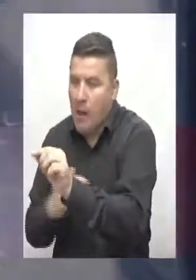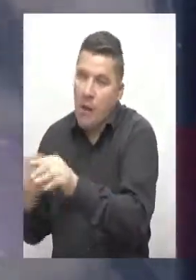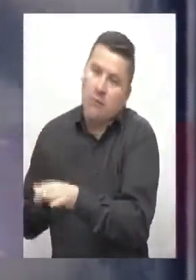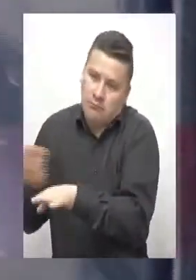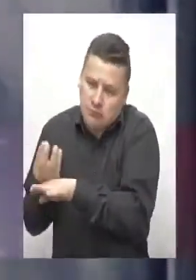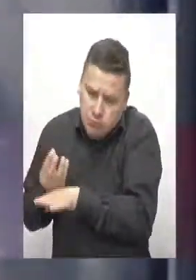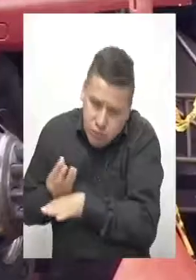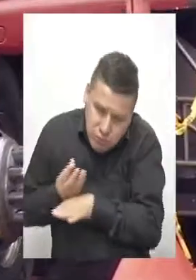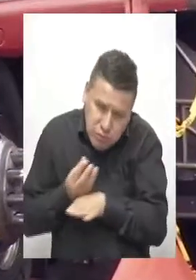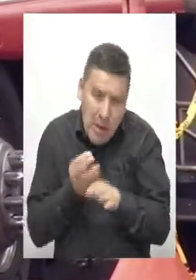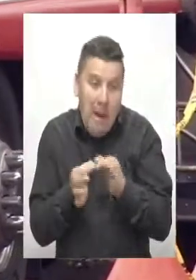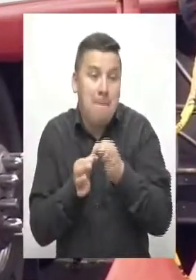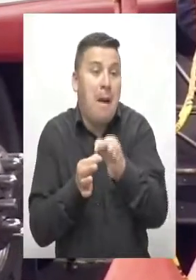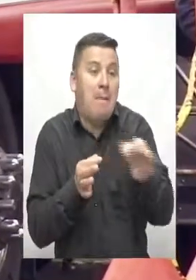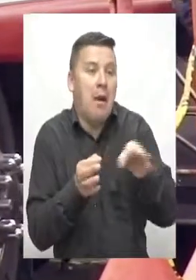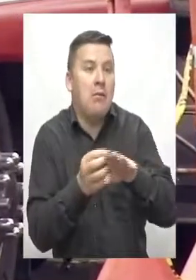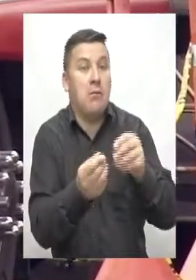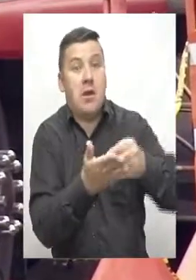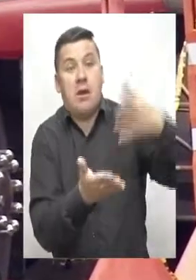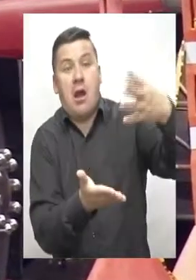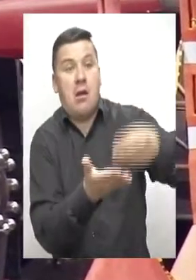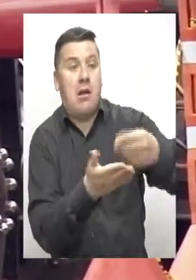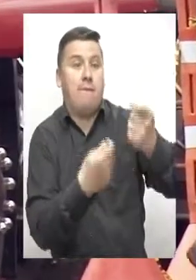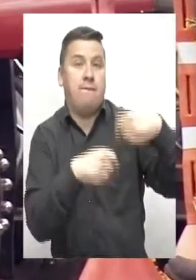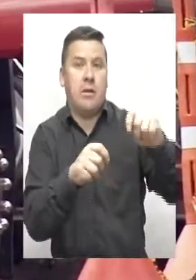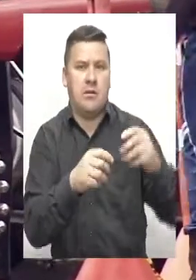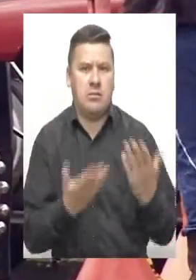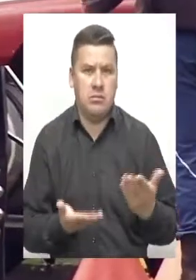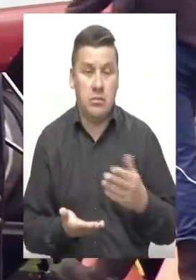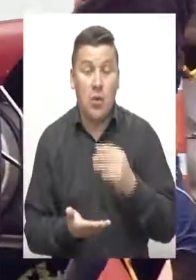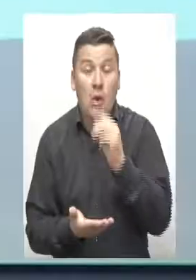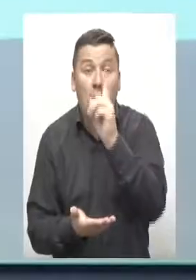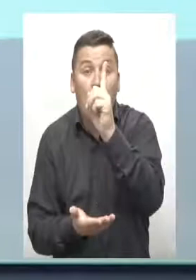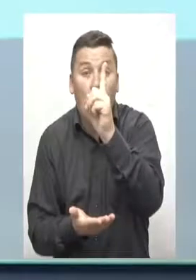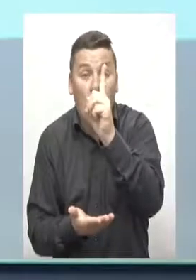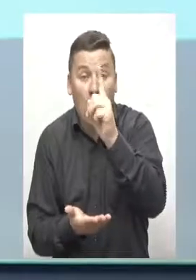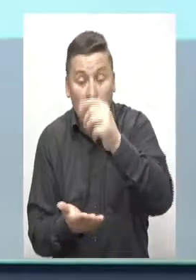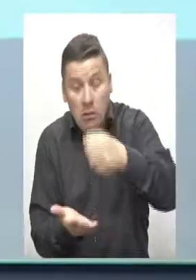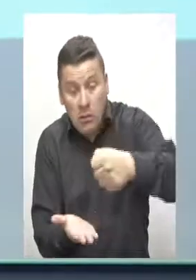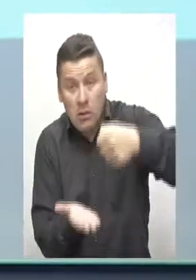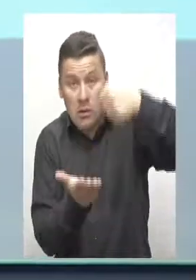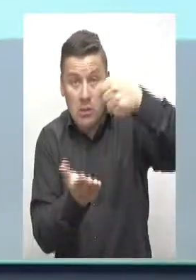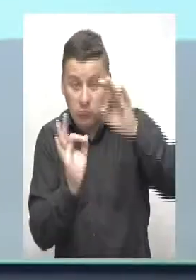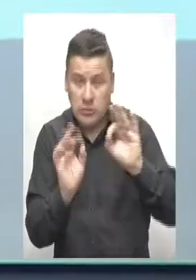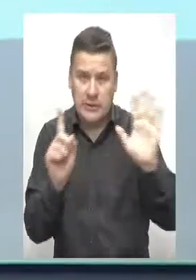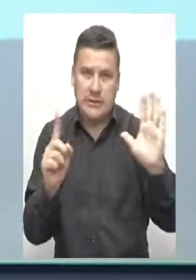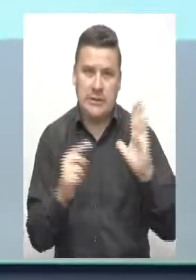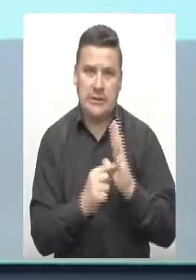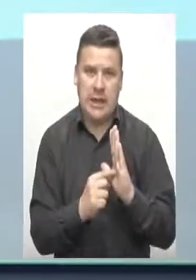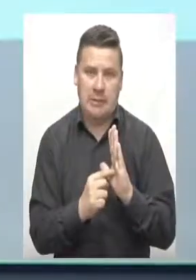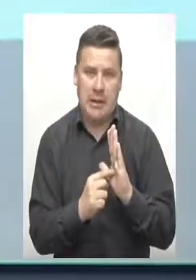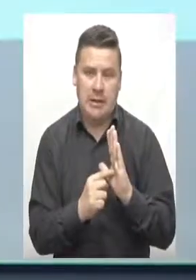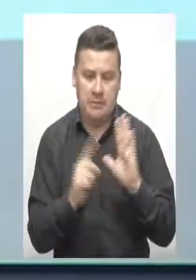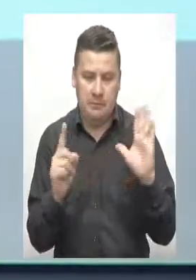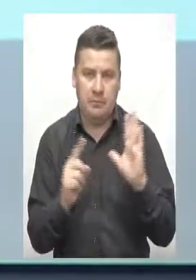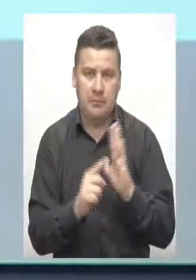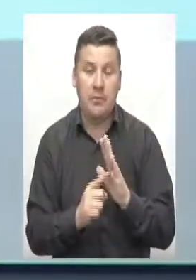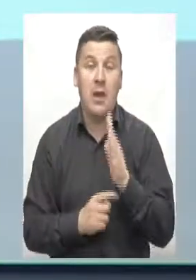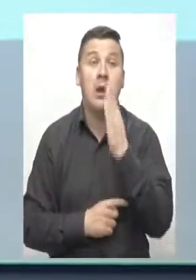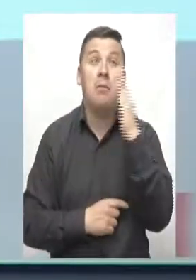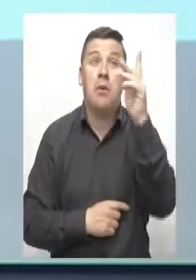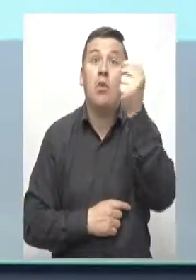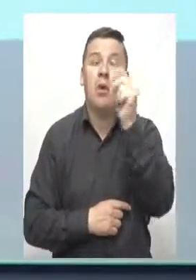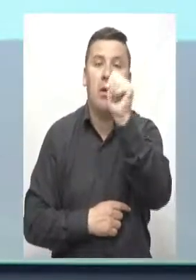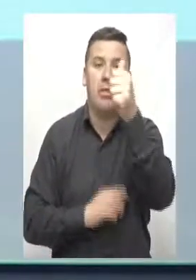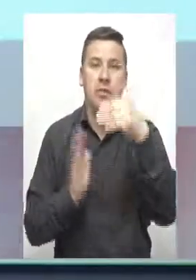las zonas de frontera y la llevan a otras regiones para vender la máscara pero ese galón por ponerme en club vale seis mil pesos de